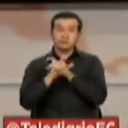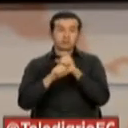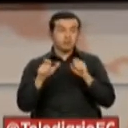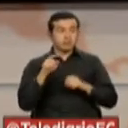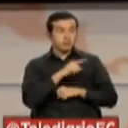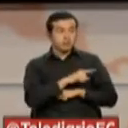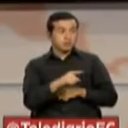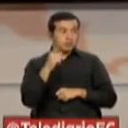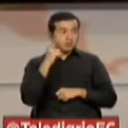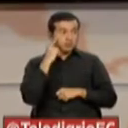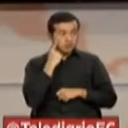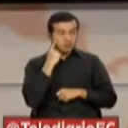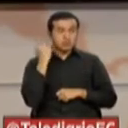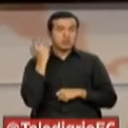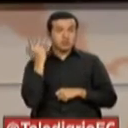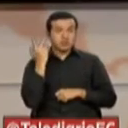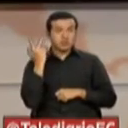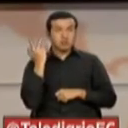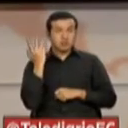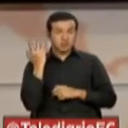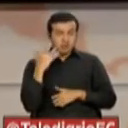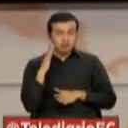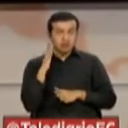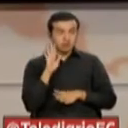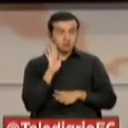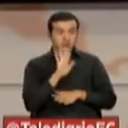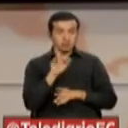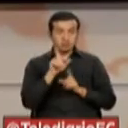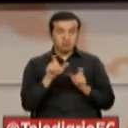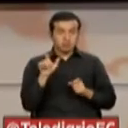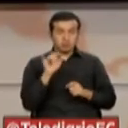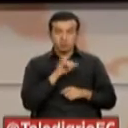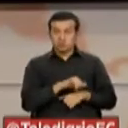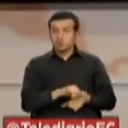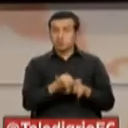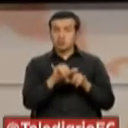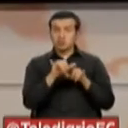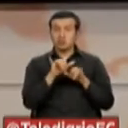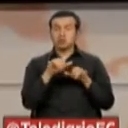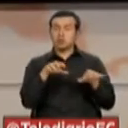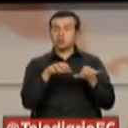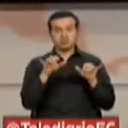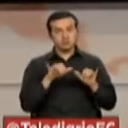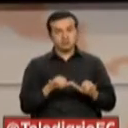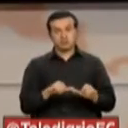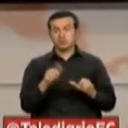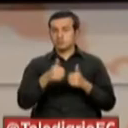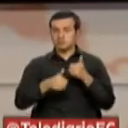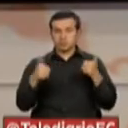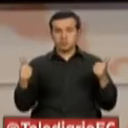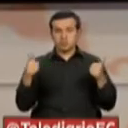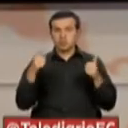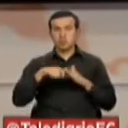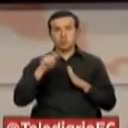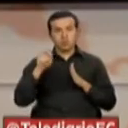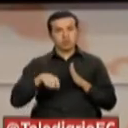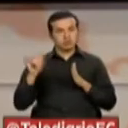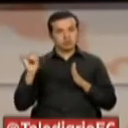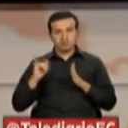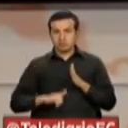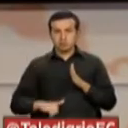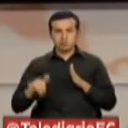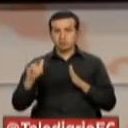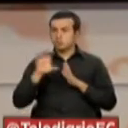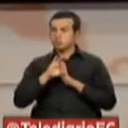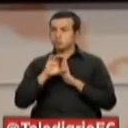han cometido la infracción de involucrarse en las actividades jurisdiccionales de los jueces, ¿sí?